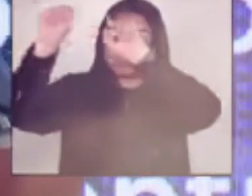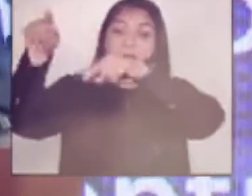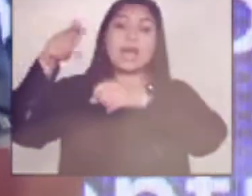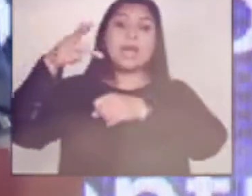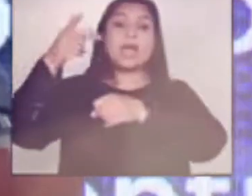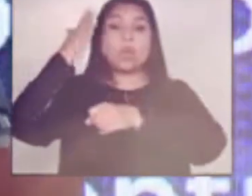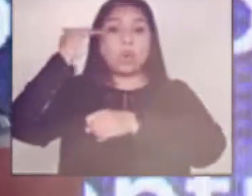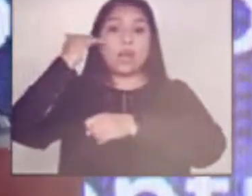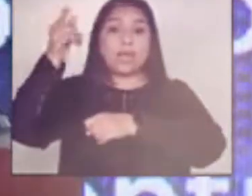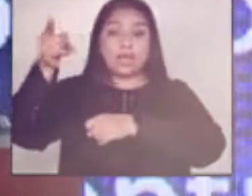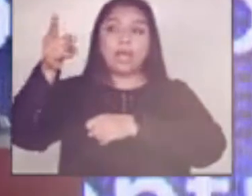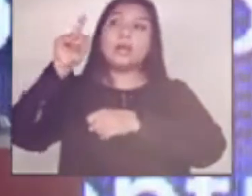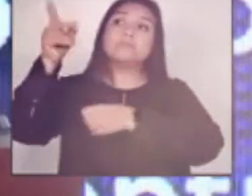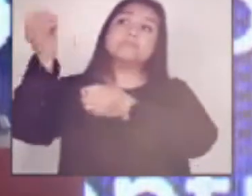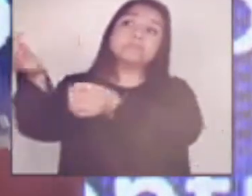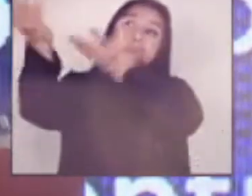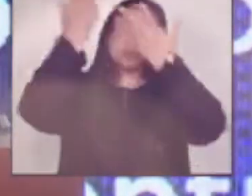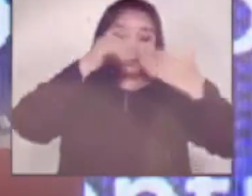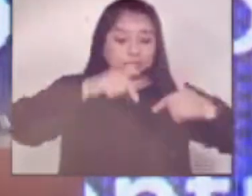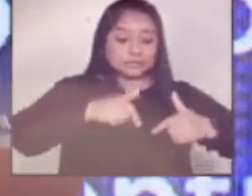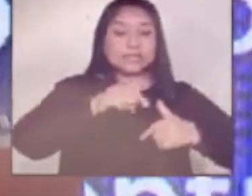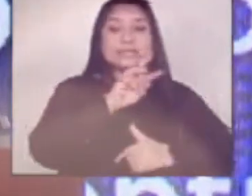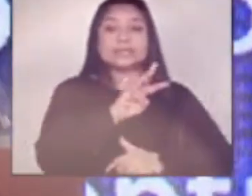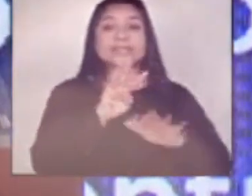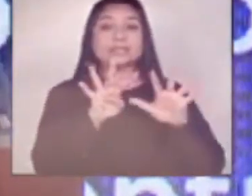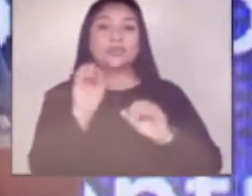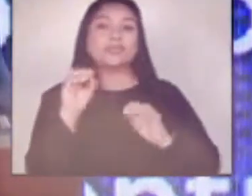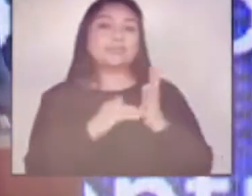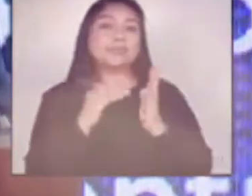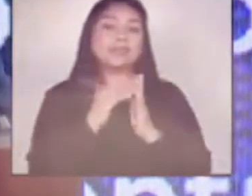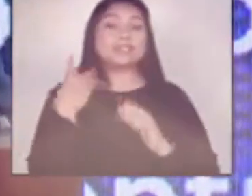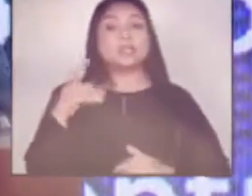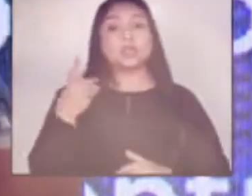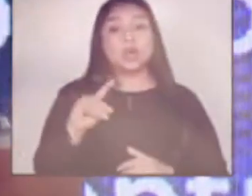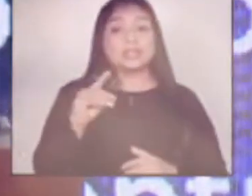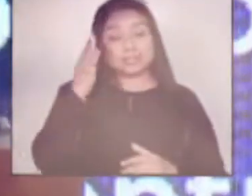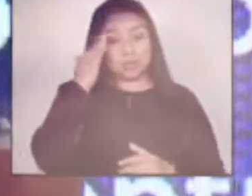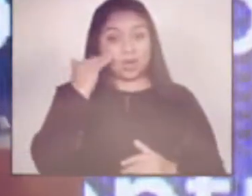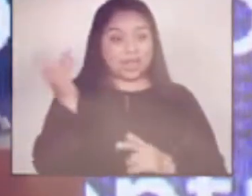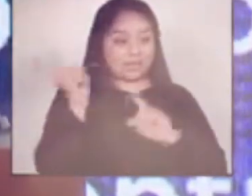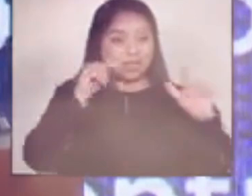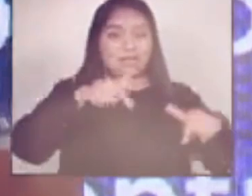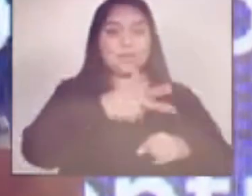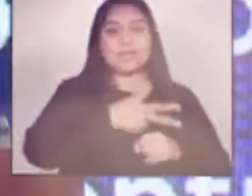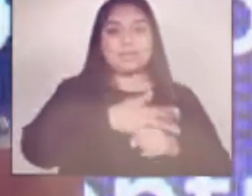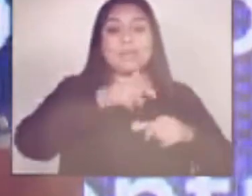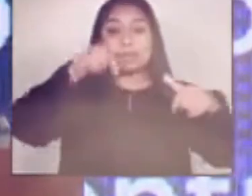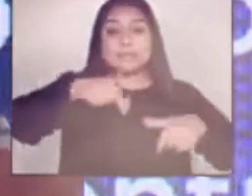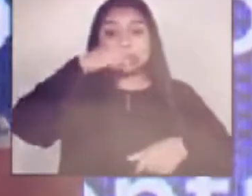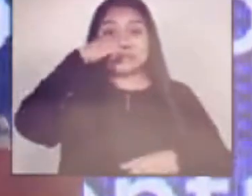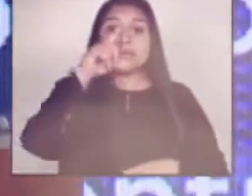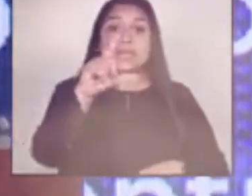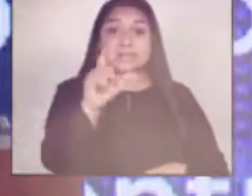que importamos un total de 390 millones de dólares desde el mercado coreano. Y ojalá con este tratado